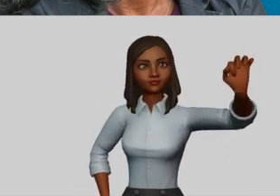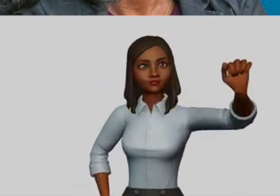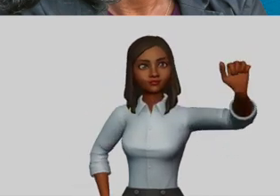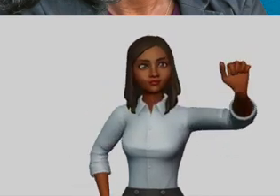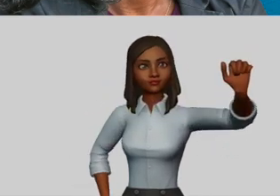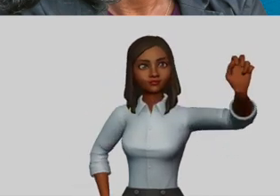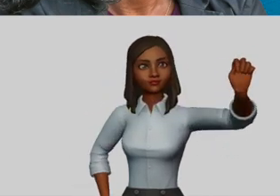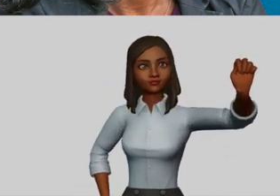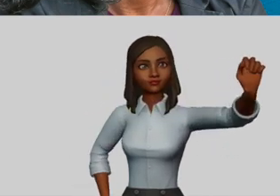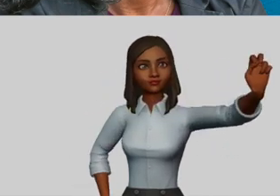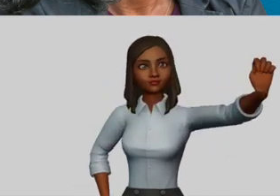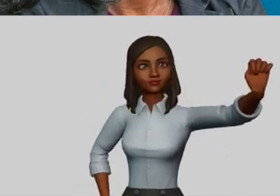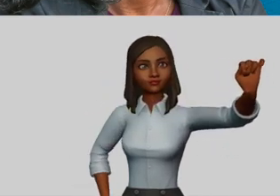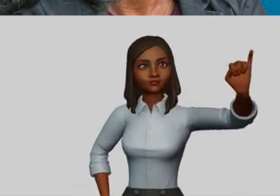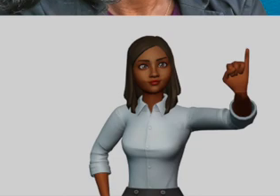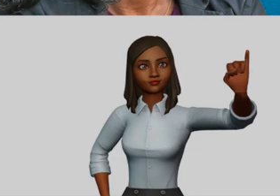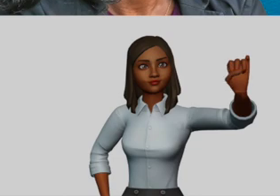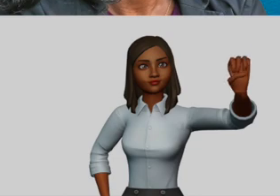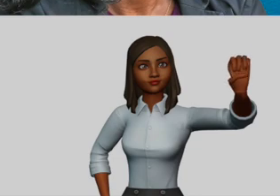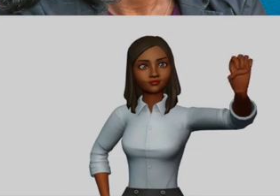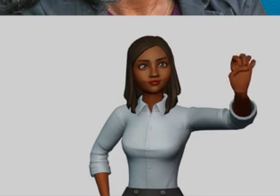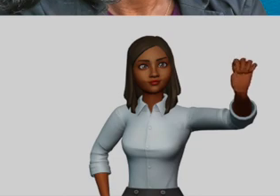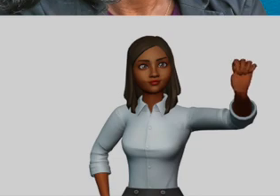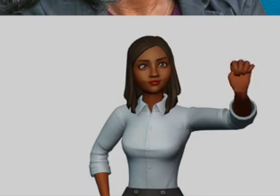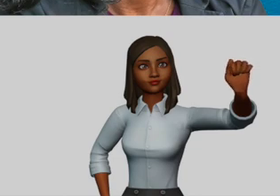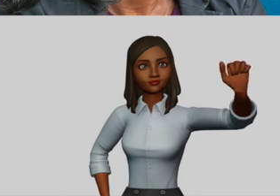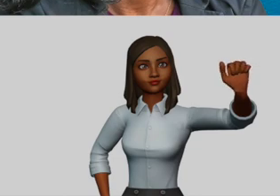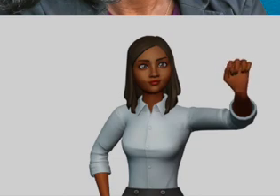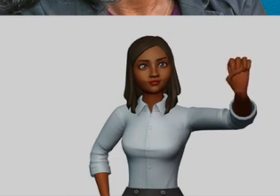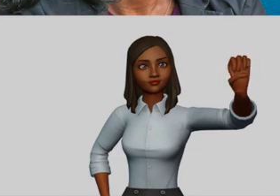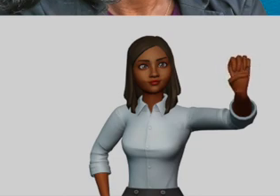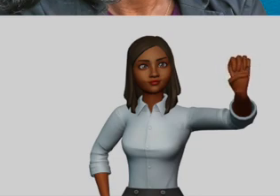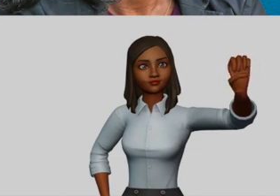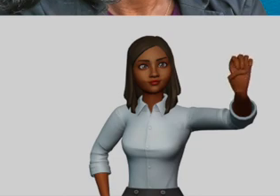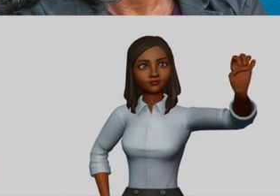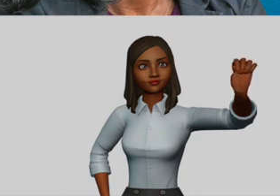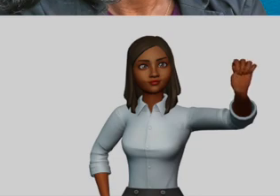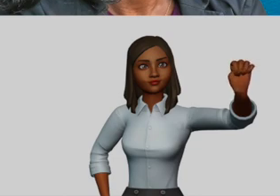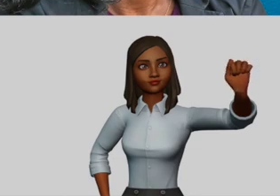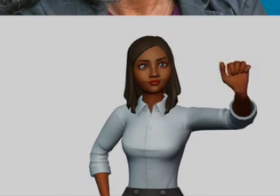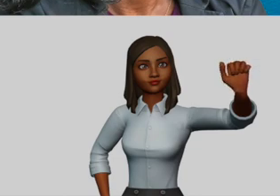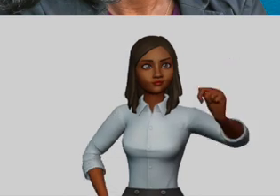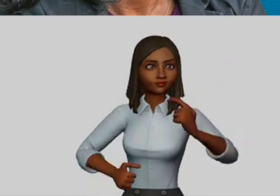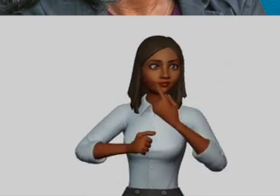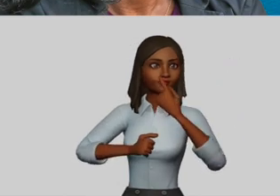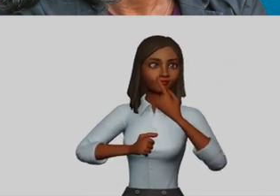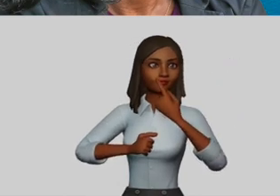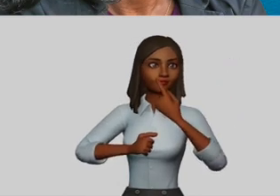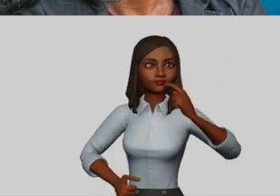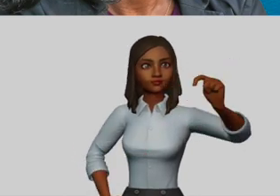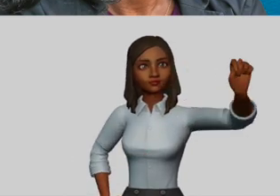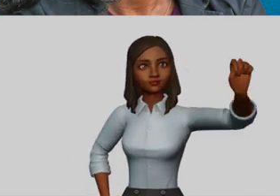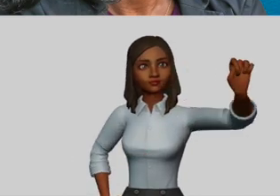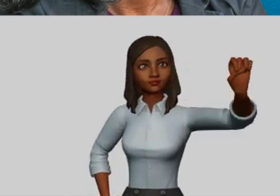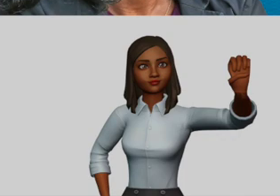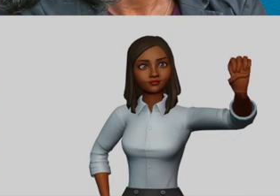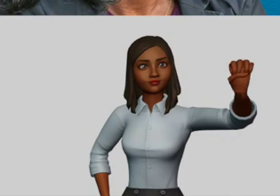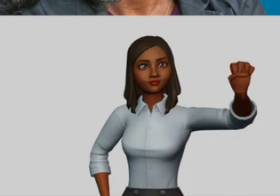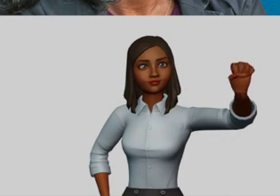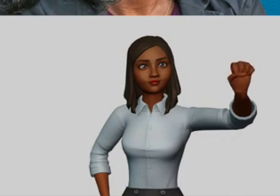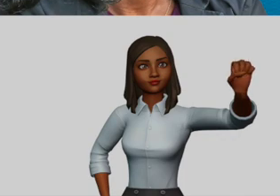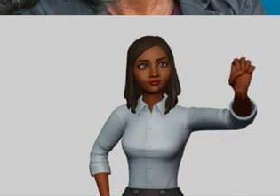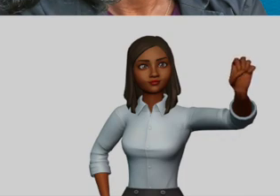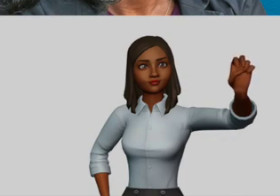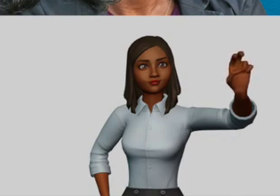es indicativo porque hay muchos tipos de puntos, pero a la misma vez no es todo. Y ahí